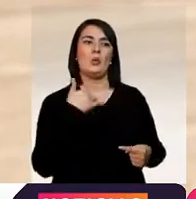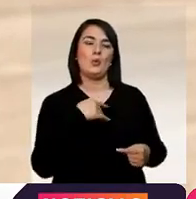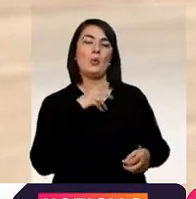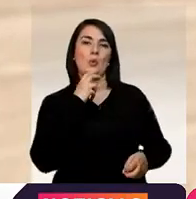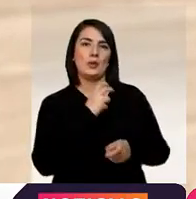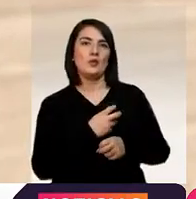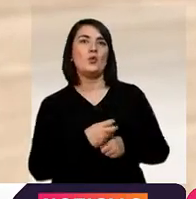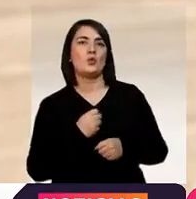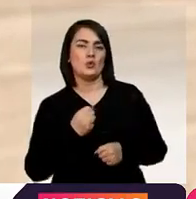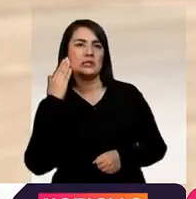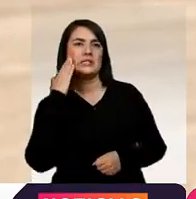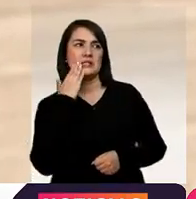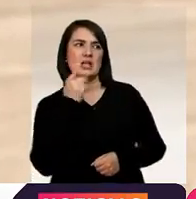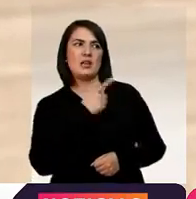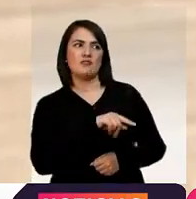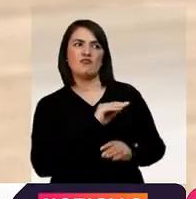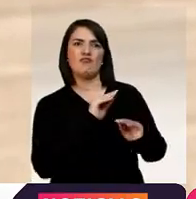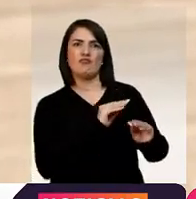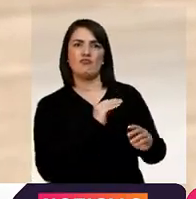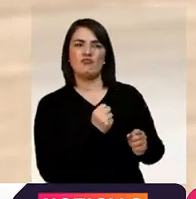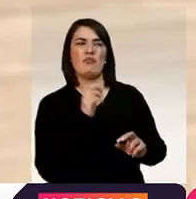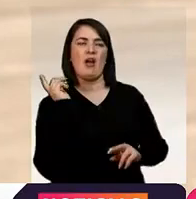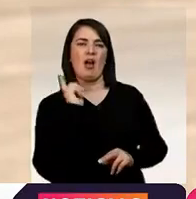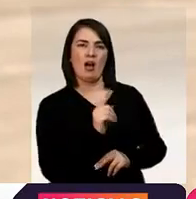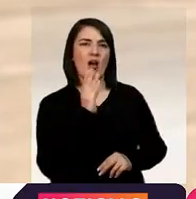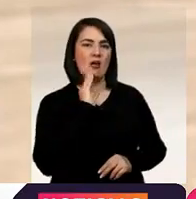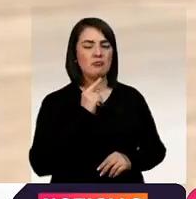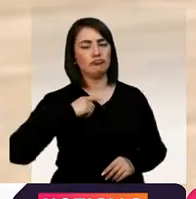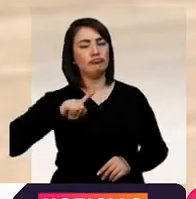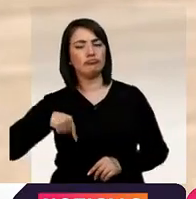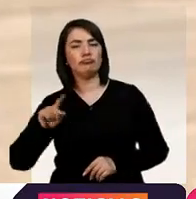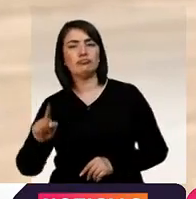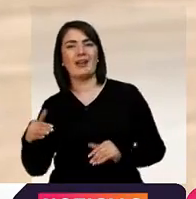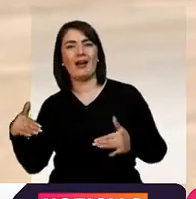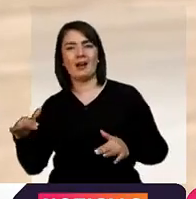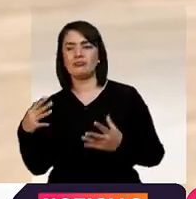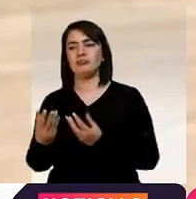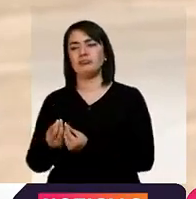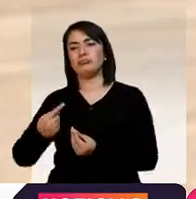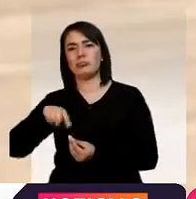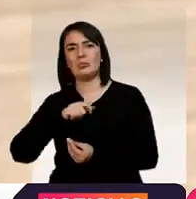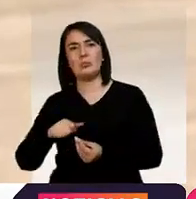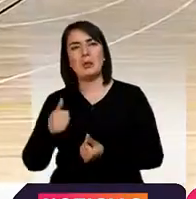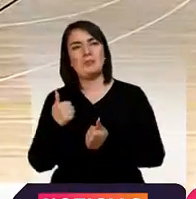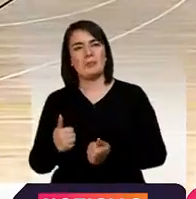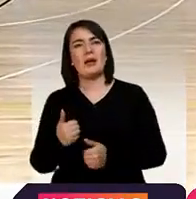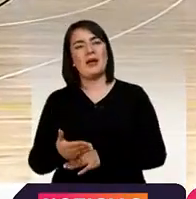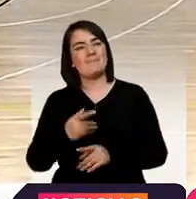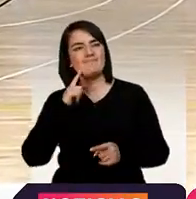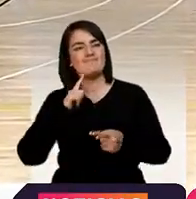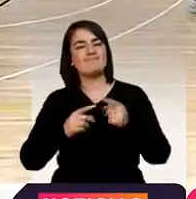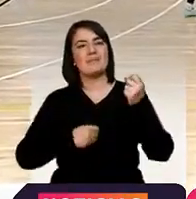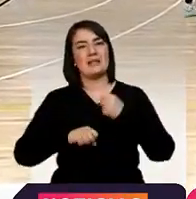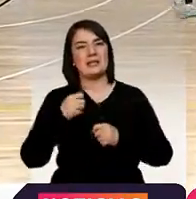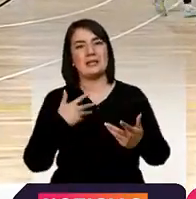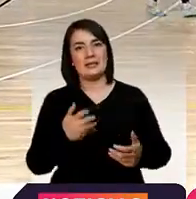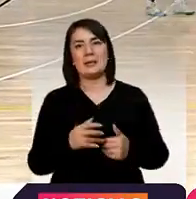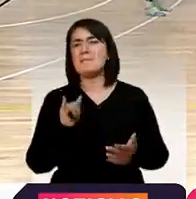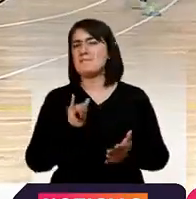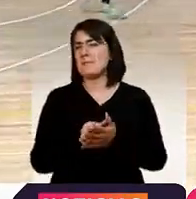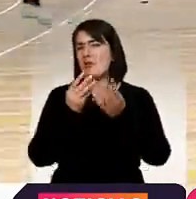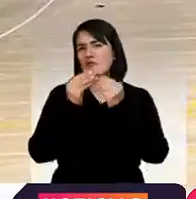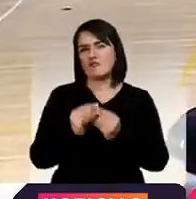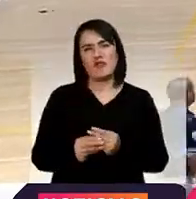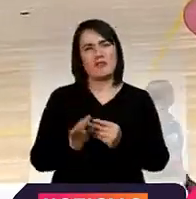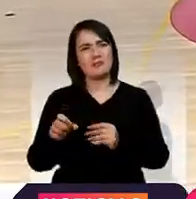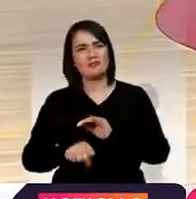un equipo muy preparado, muy de mucho recorrido, pero nosotros también contamos con una buena nómina y creo que veníamos a ganar. Con un mismo estilo de juego,